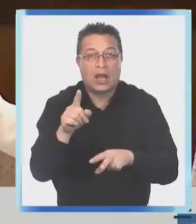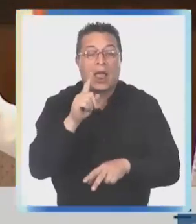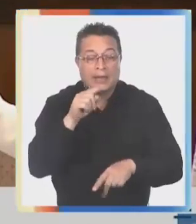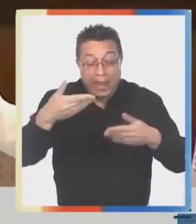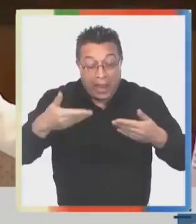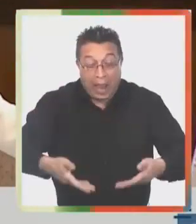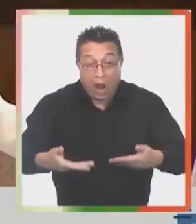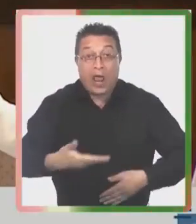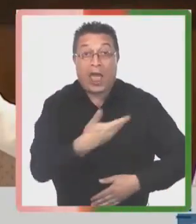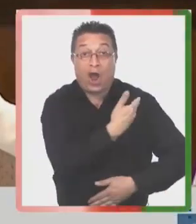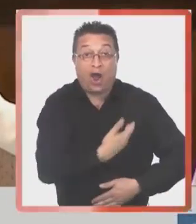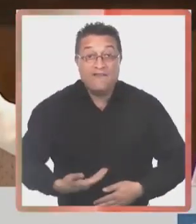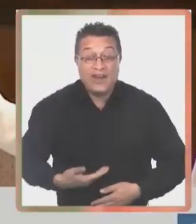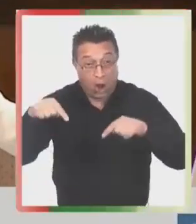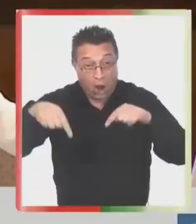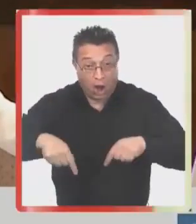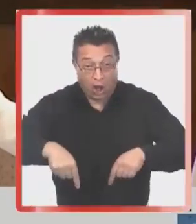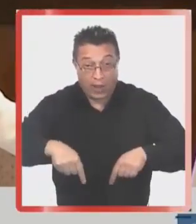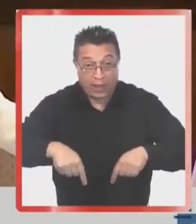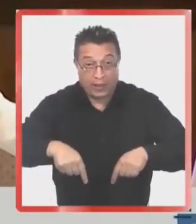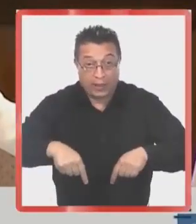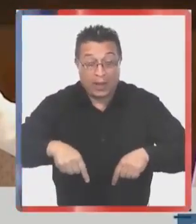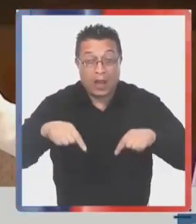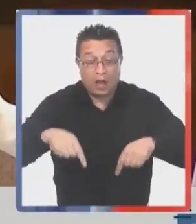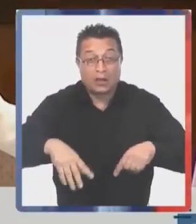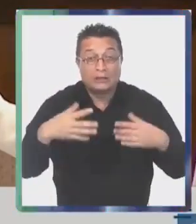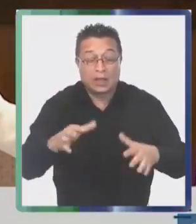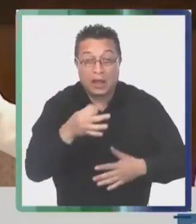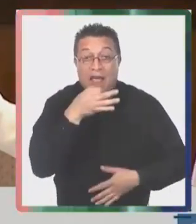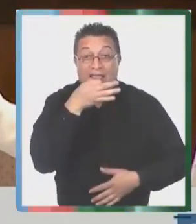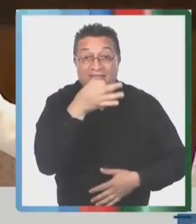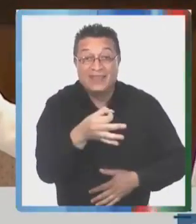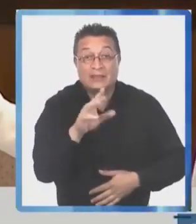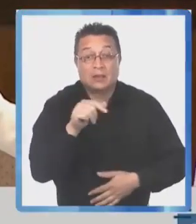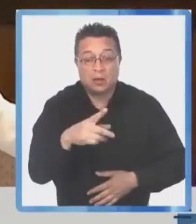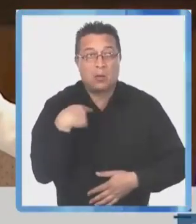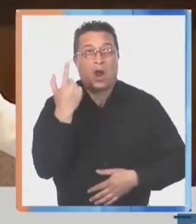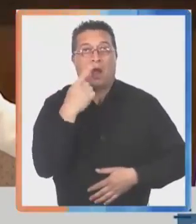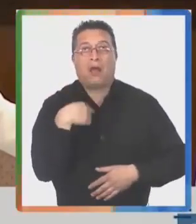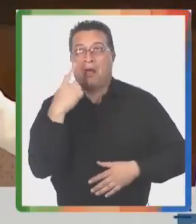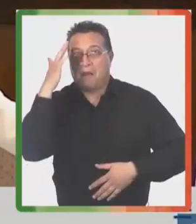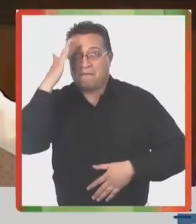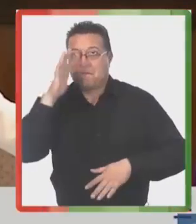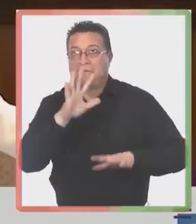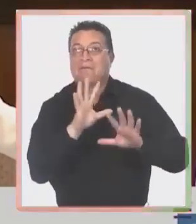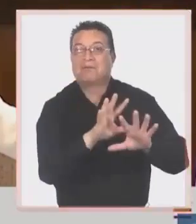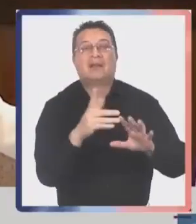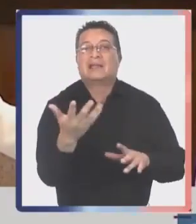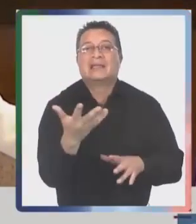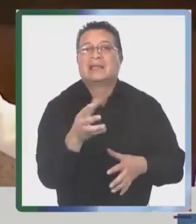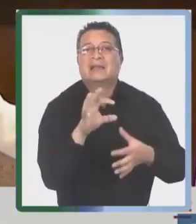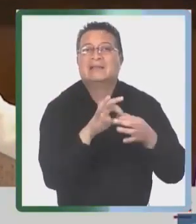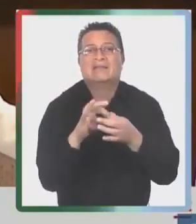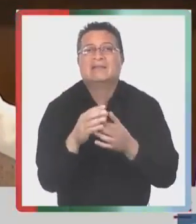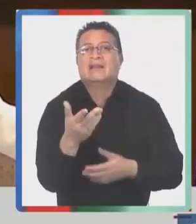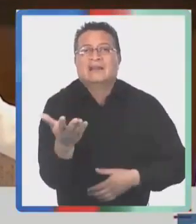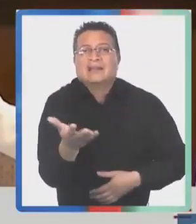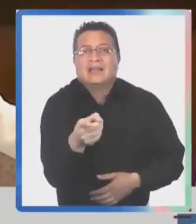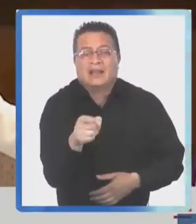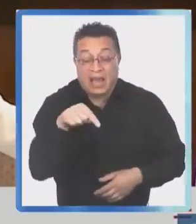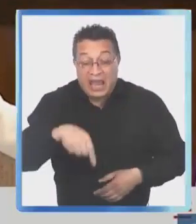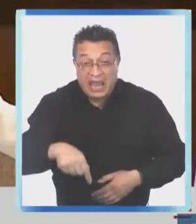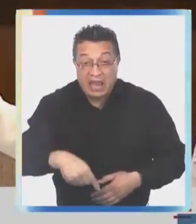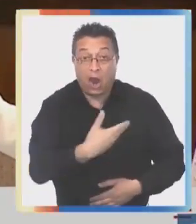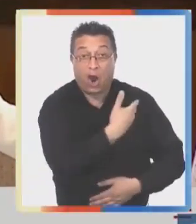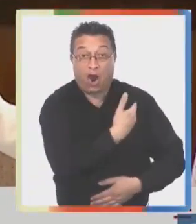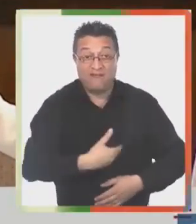las policías... han tenido en el actual gobierno, que se menciona aquí que tuviera un sesgo ideológico, habría